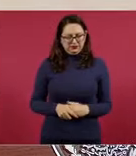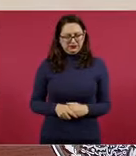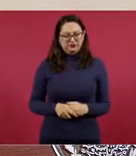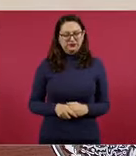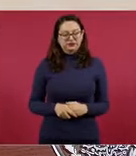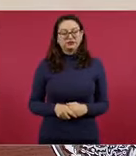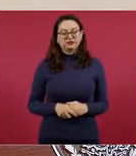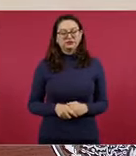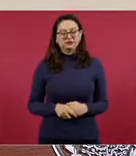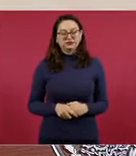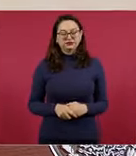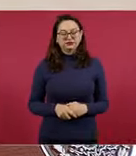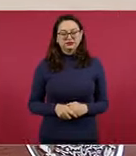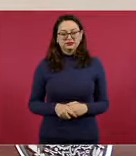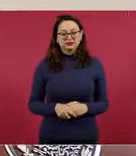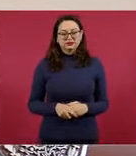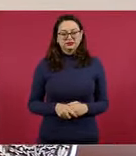Pero fueron para el pueblo. Sí.